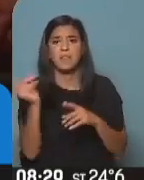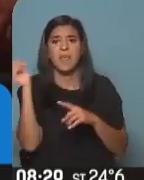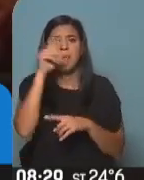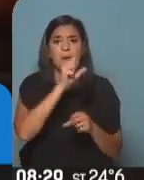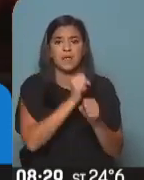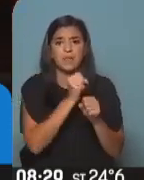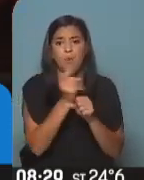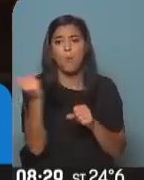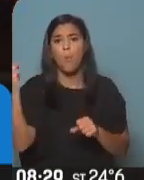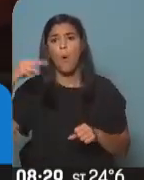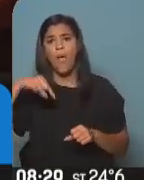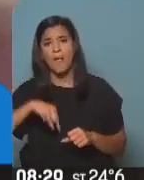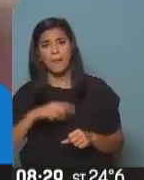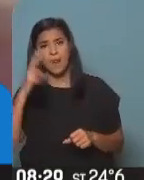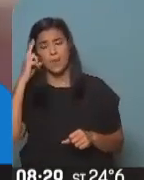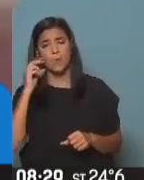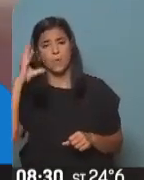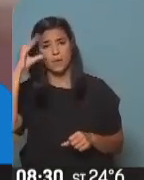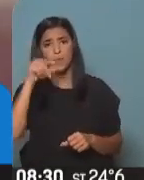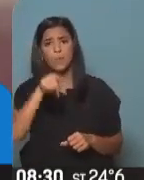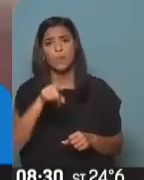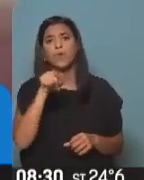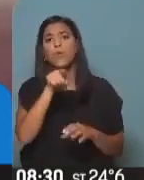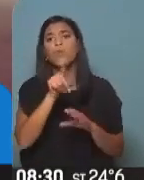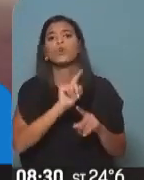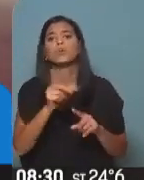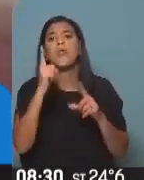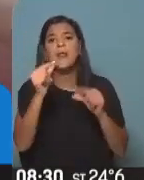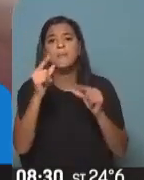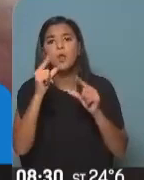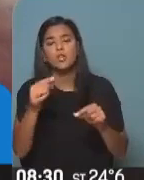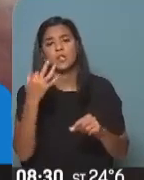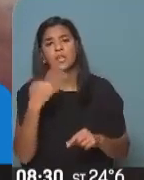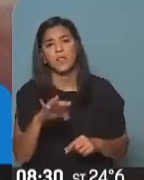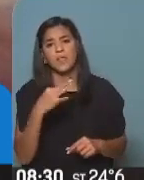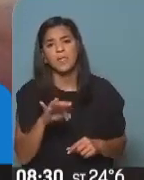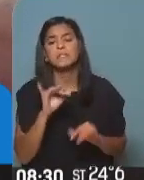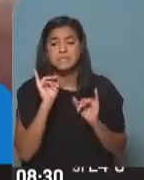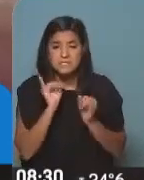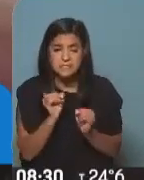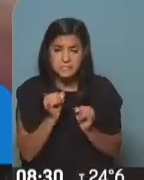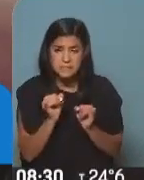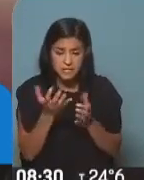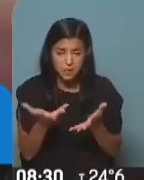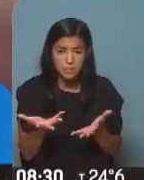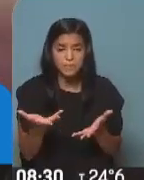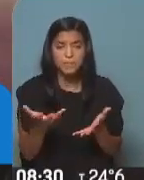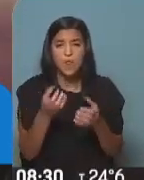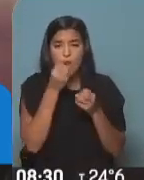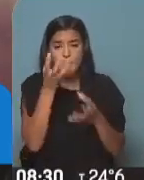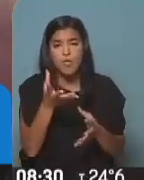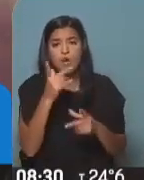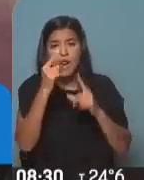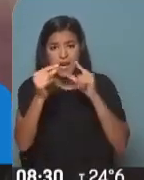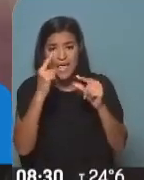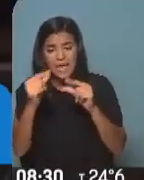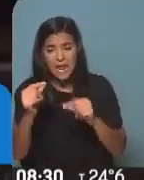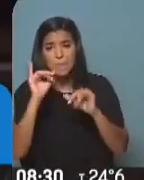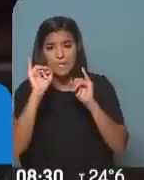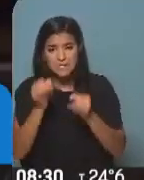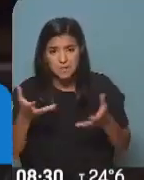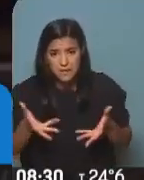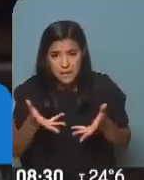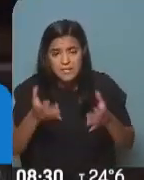casa a las 9 de la noche, y uno para colmo le pide, bueno, y vos no salís a reclamar. Sí, lo mejor es hacerlo, por supuesto, se incentiva a